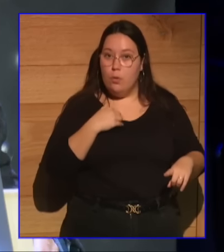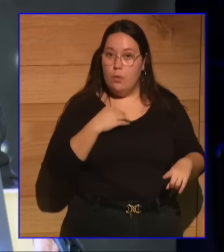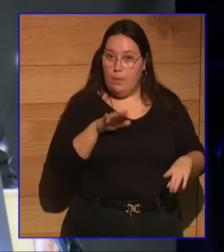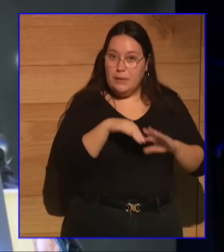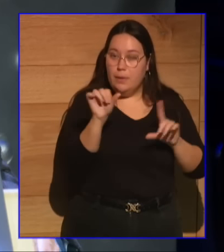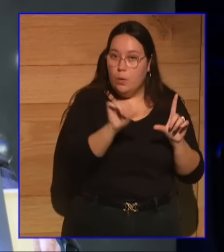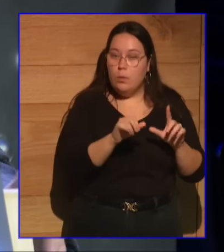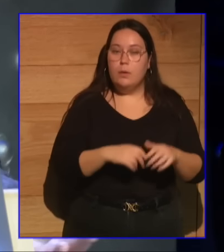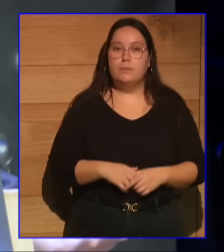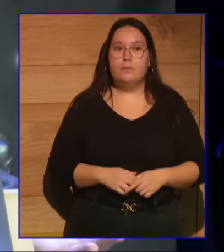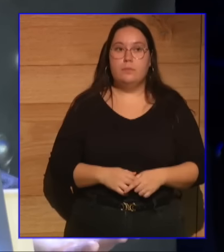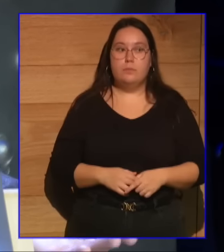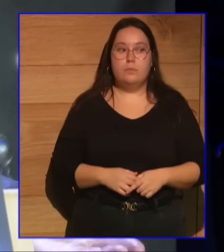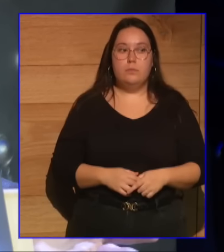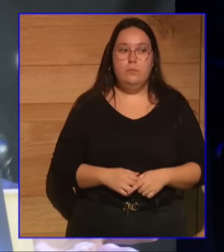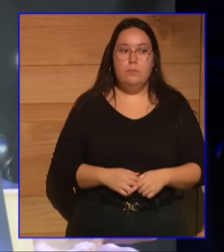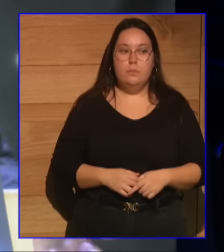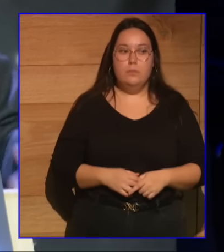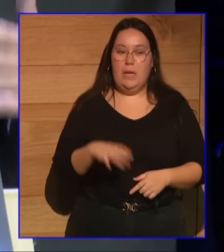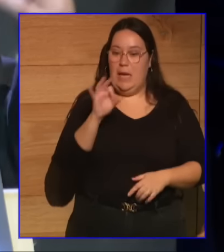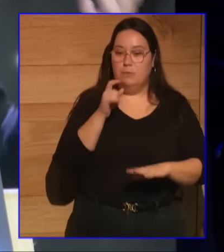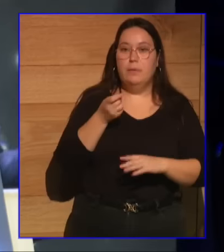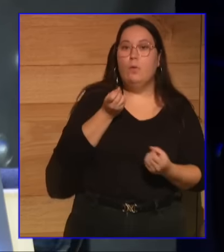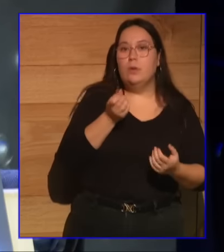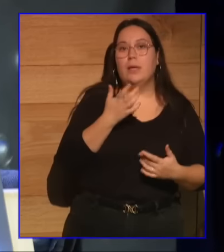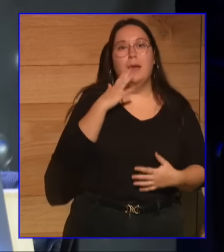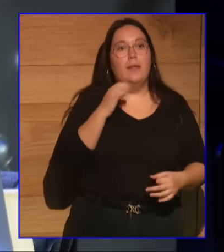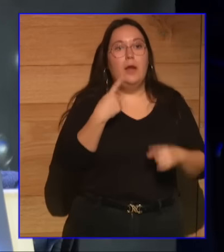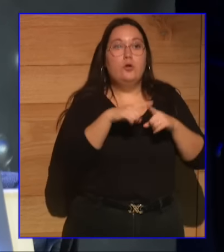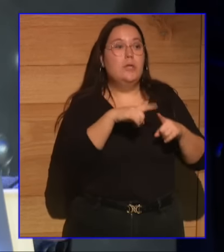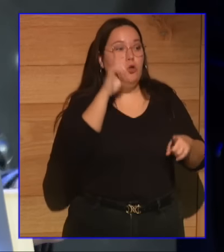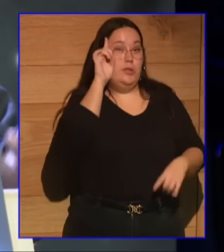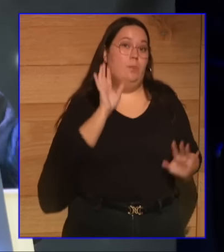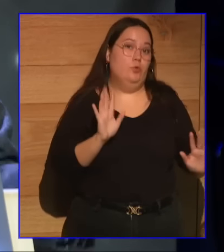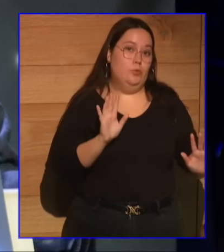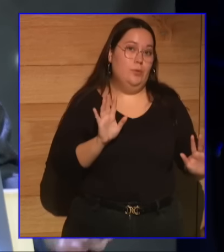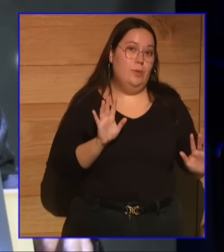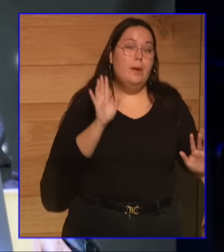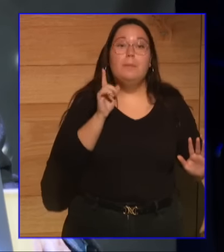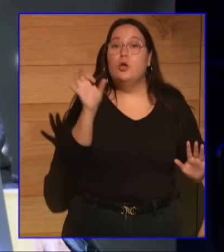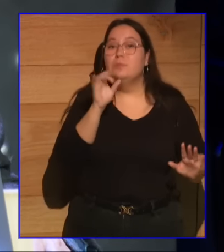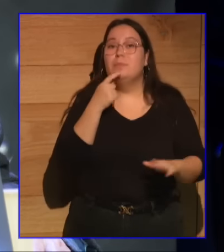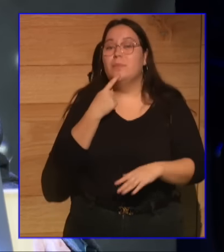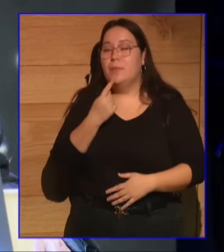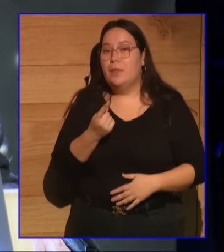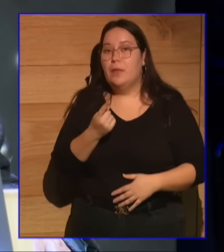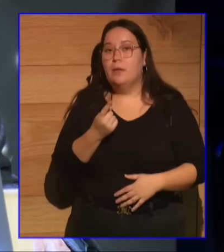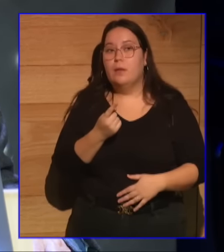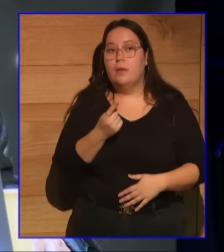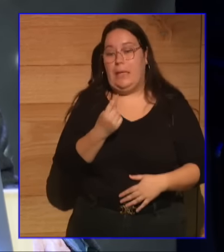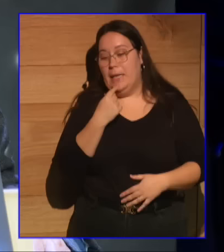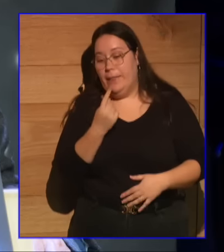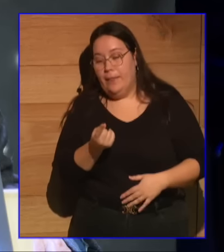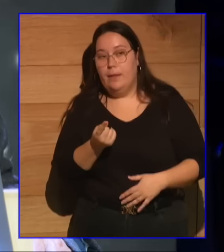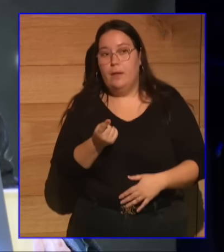Uh-huh. Y cuenta el propio Spielberg, luego la realidad de las cosas, nadie sabremos nunca cuáles, pero cuenta Spielberg que le